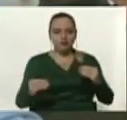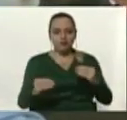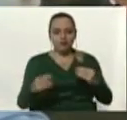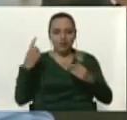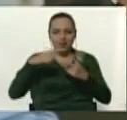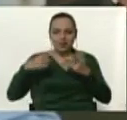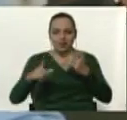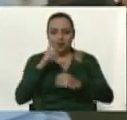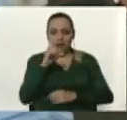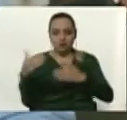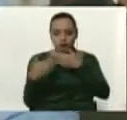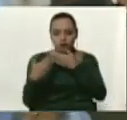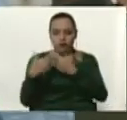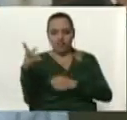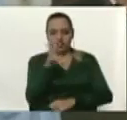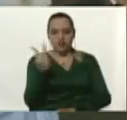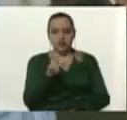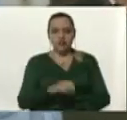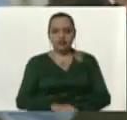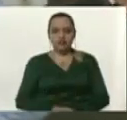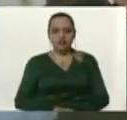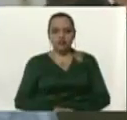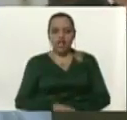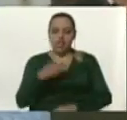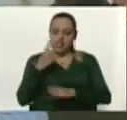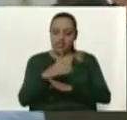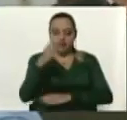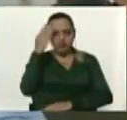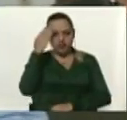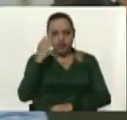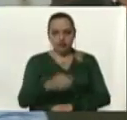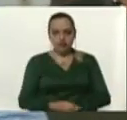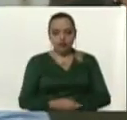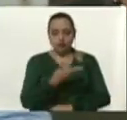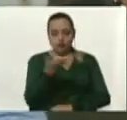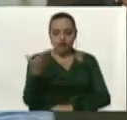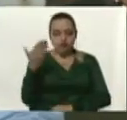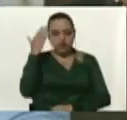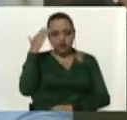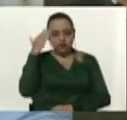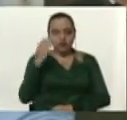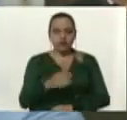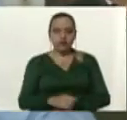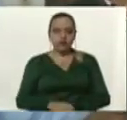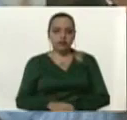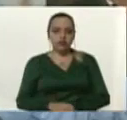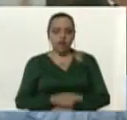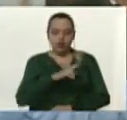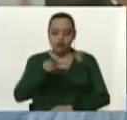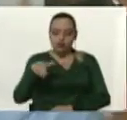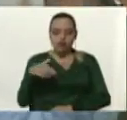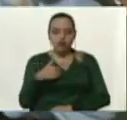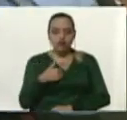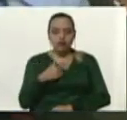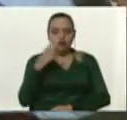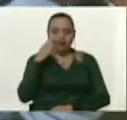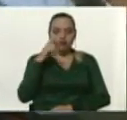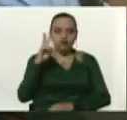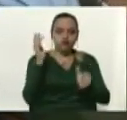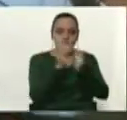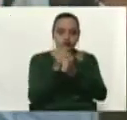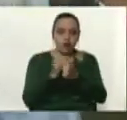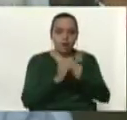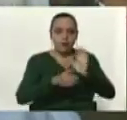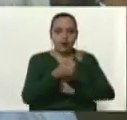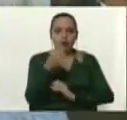y complot. Debe saber, como lo saben ustedes, que hemos detectado más de 47